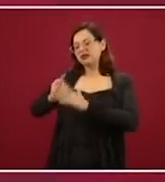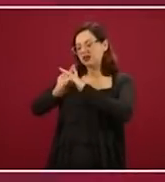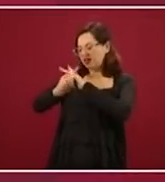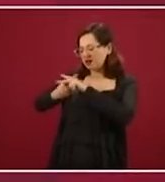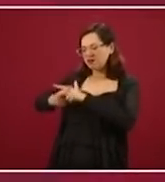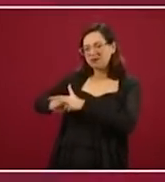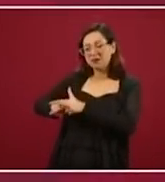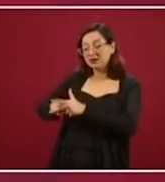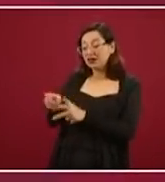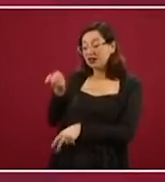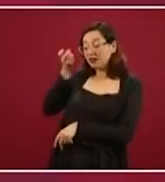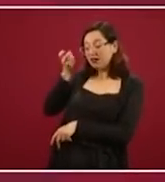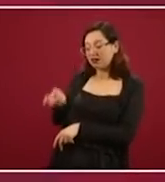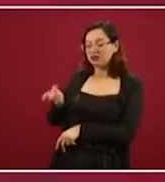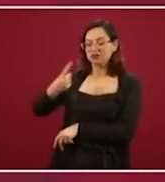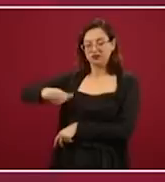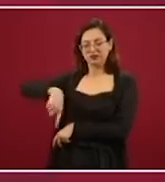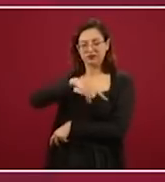Estamos